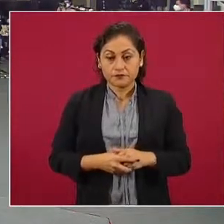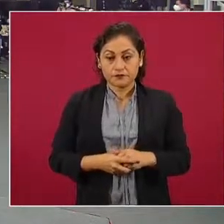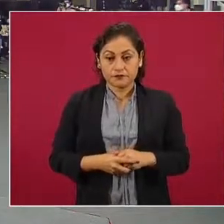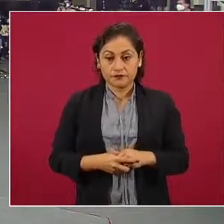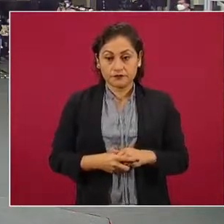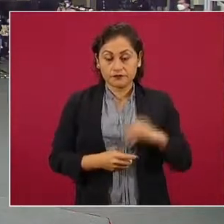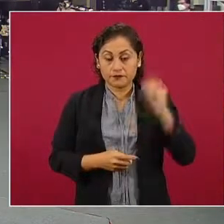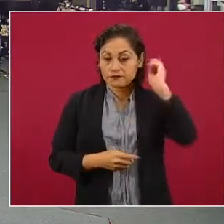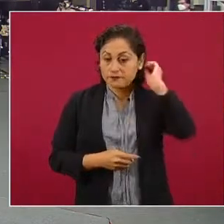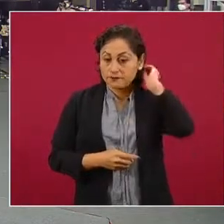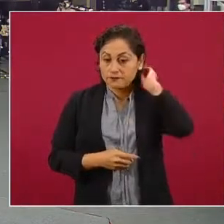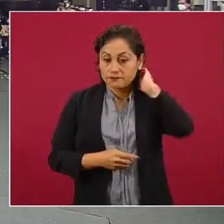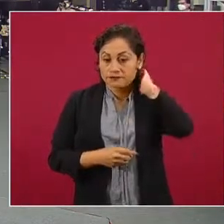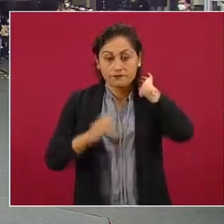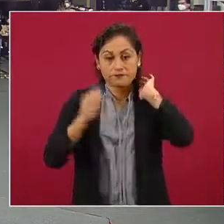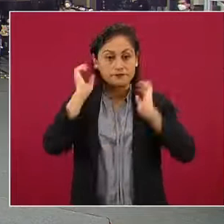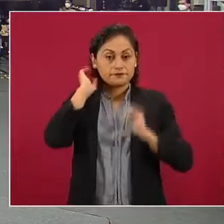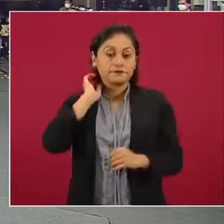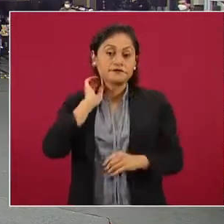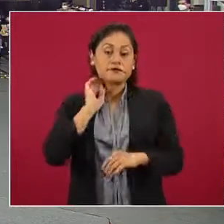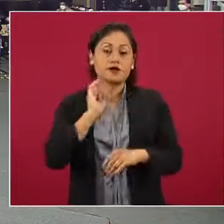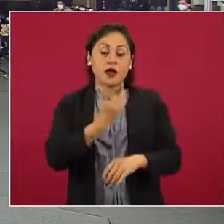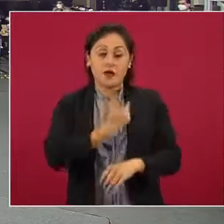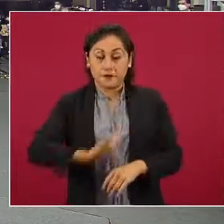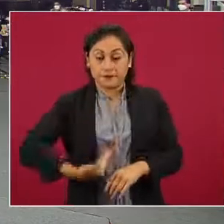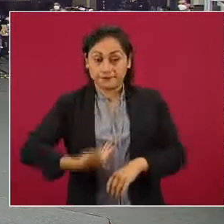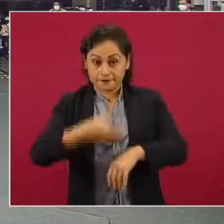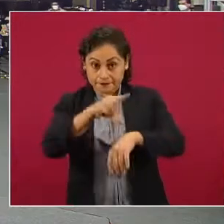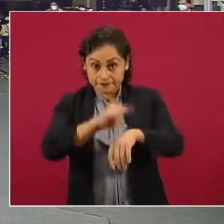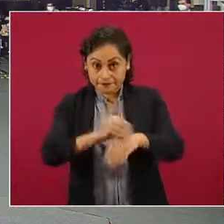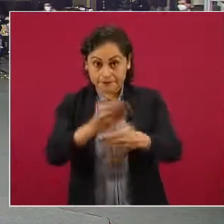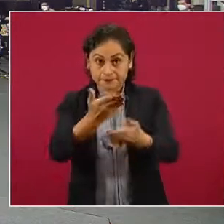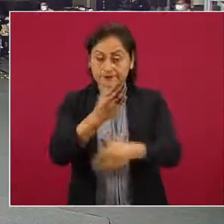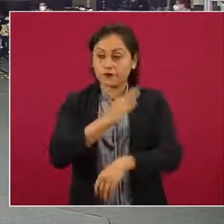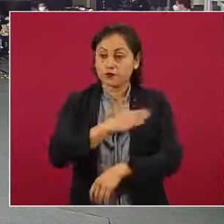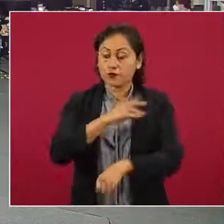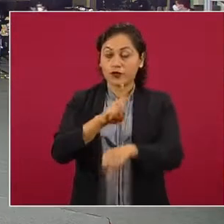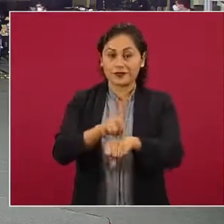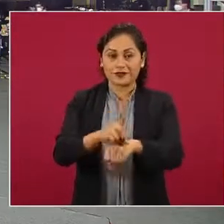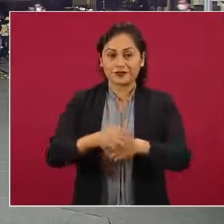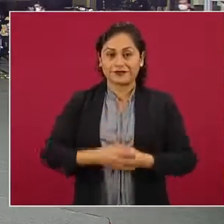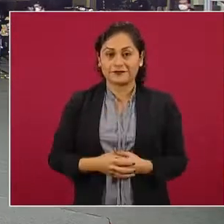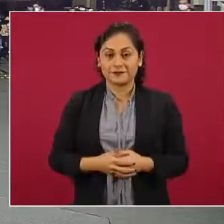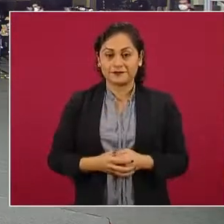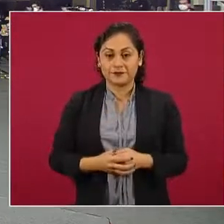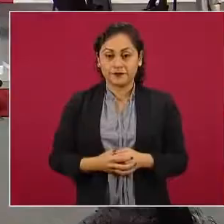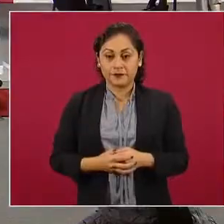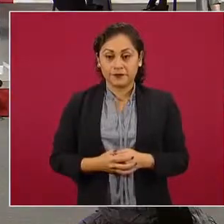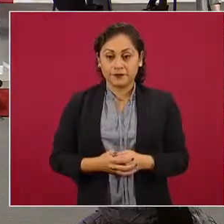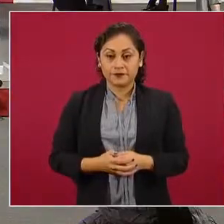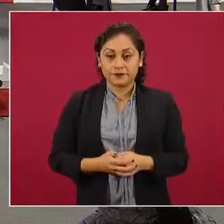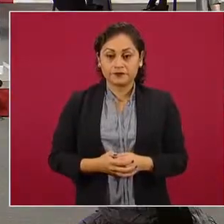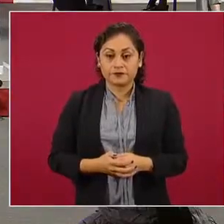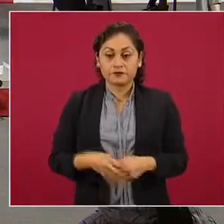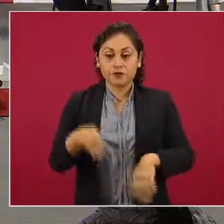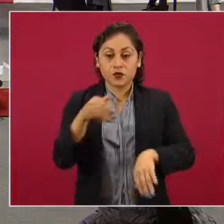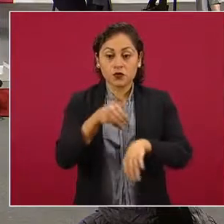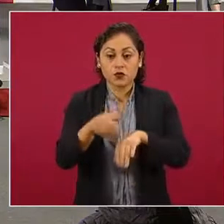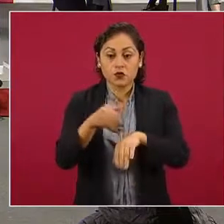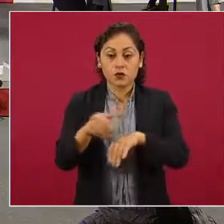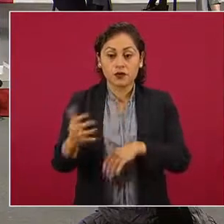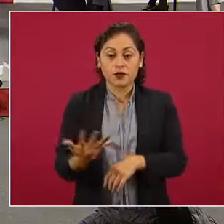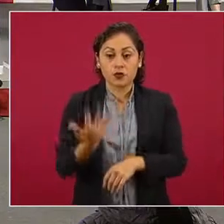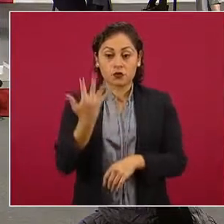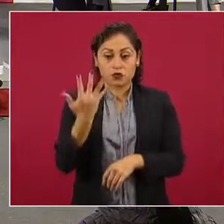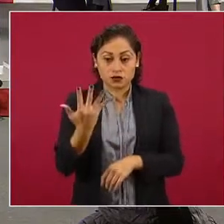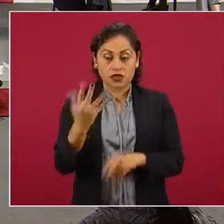Adelante. Con su permiso, presidente. Buenos días. El punto 5 habla